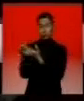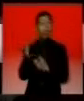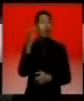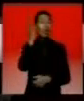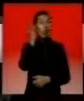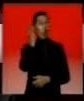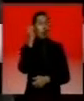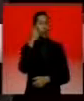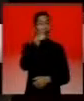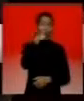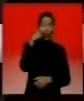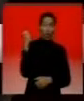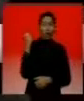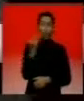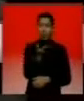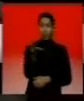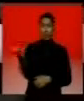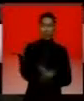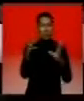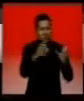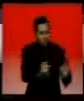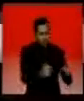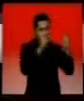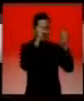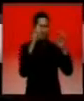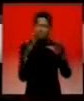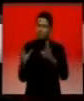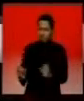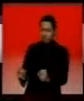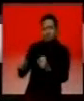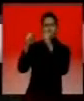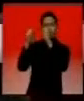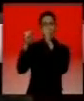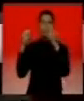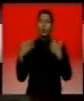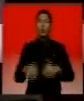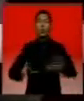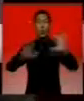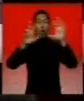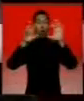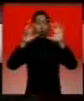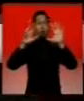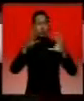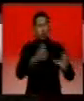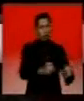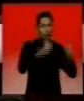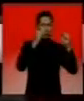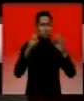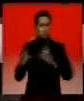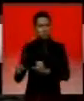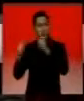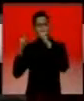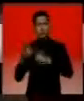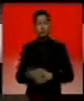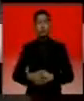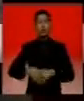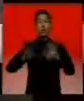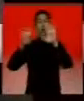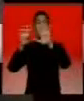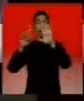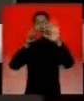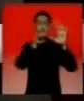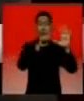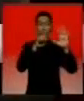le arrancaron de la muerte, le arrancaron de las manos a la muerte 8 vidas valiosas y 91 vidas después. Muy